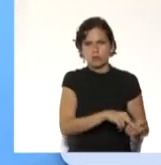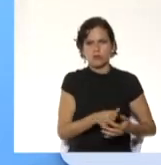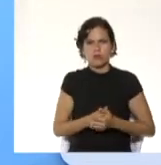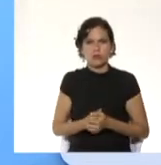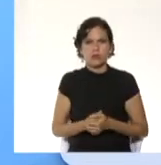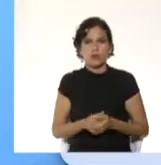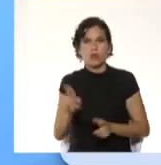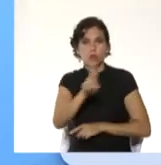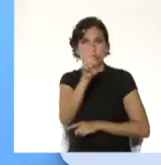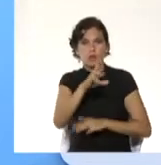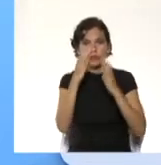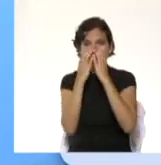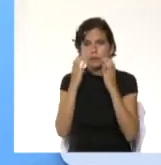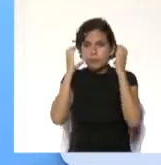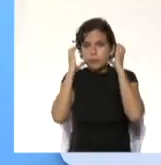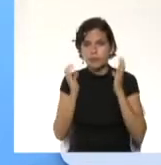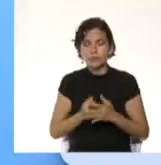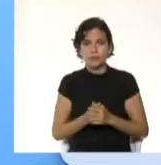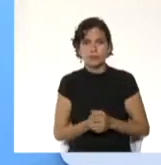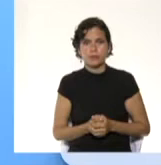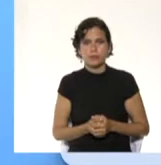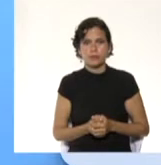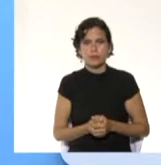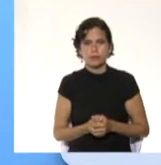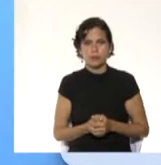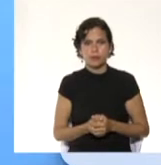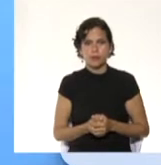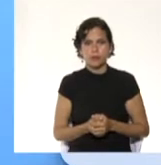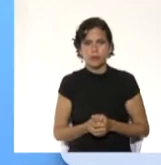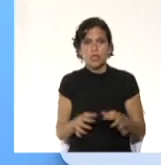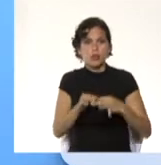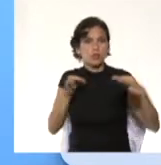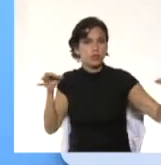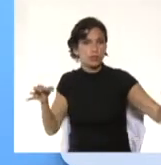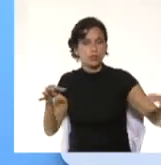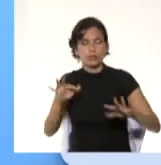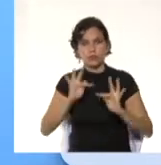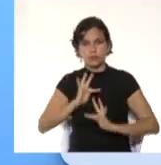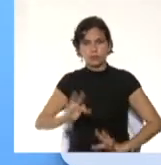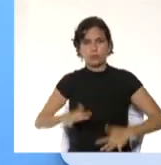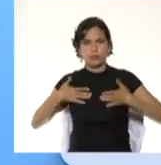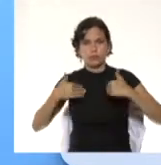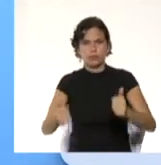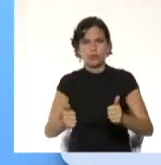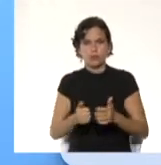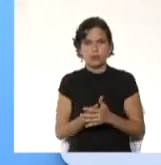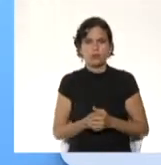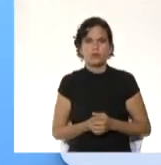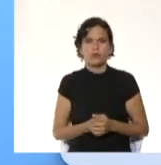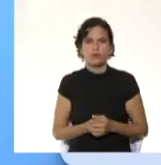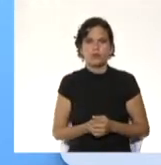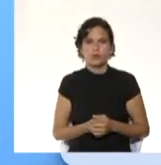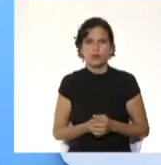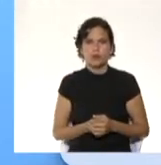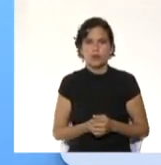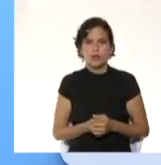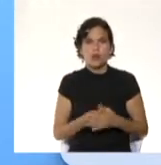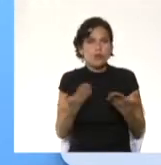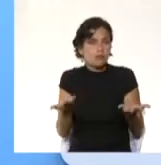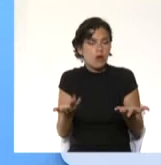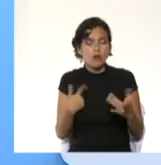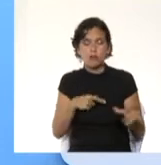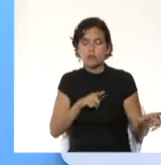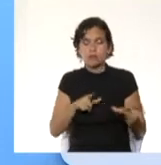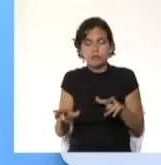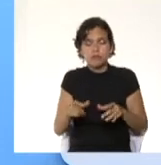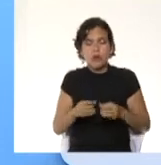y jabón, usando correctamente el tapabocas o mascarilla y por supuesto manteniendo un distanciamiento físico saludable. Con ello